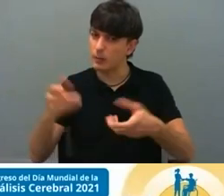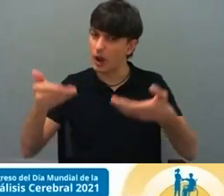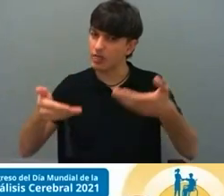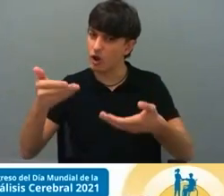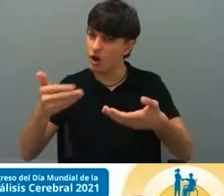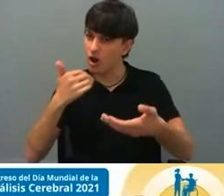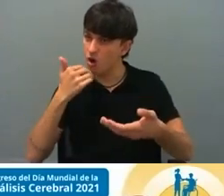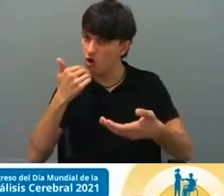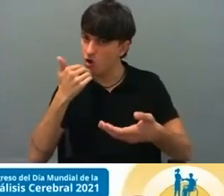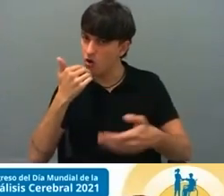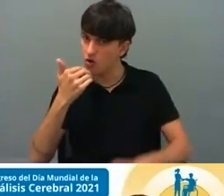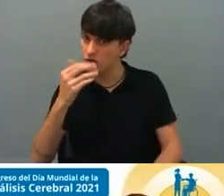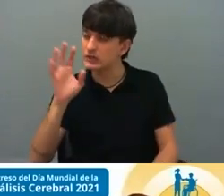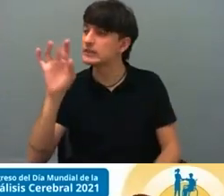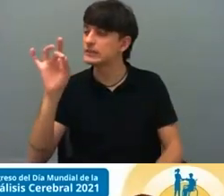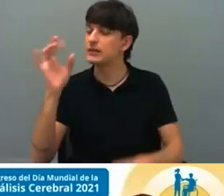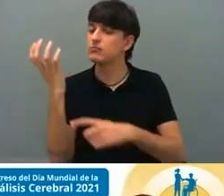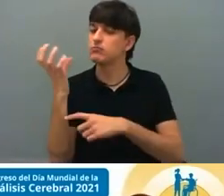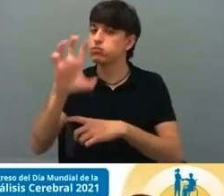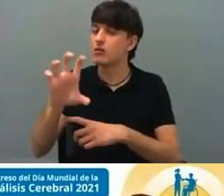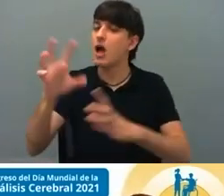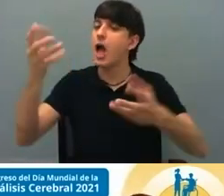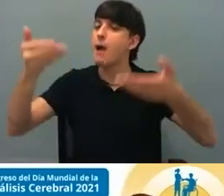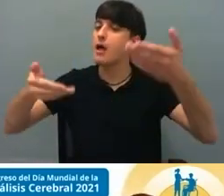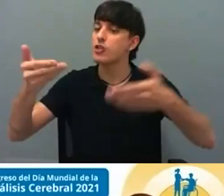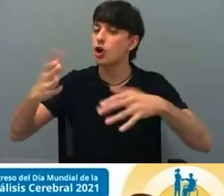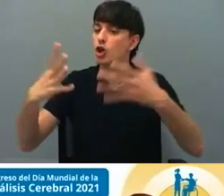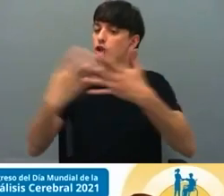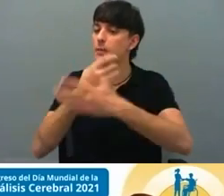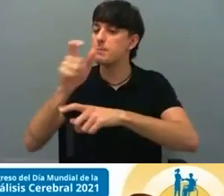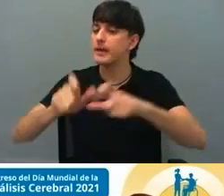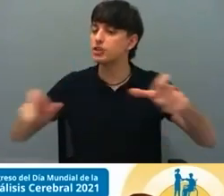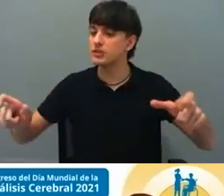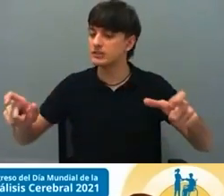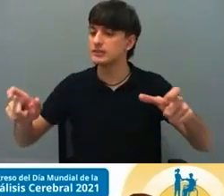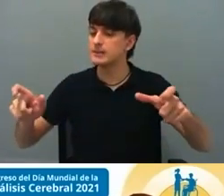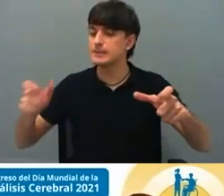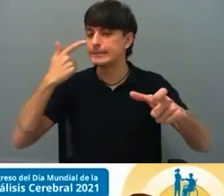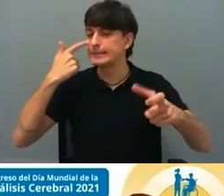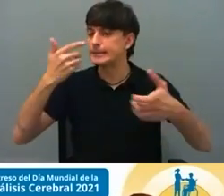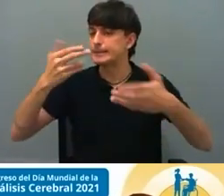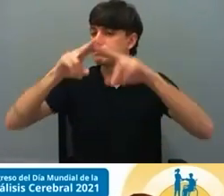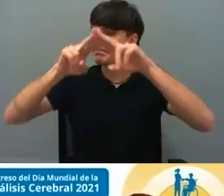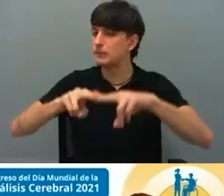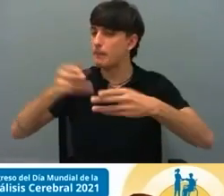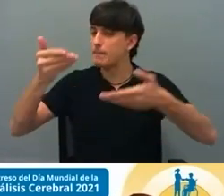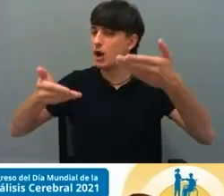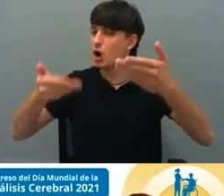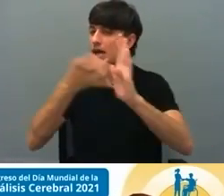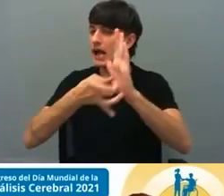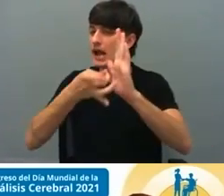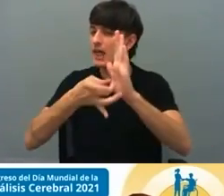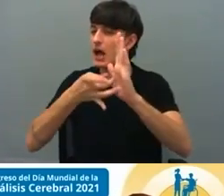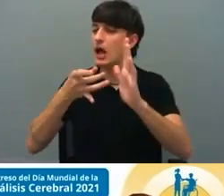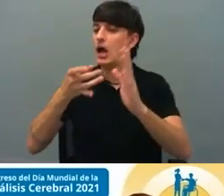pero está previsto. Lanzamos la evaluación para que todas las personas puedan valorar la calidad de las